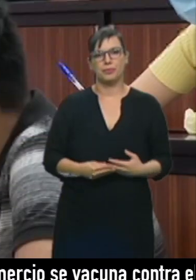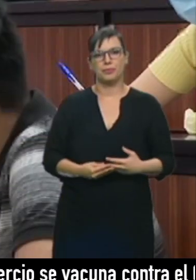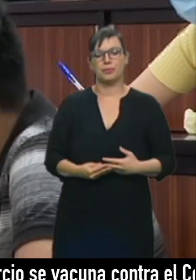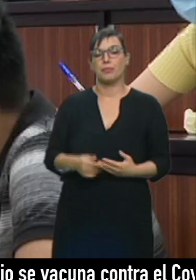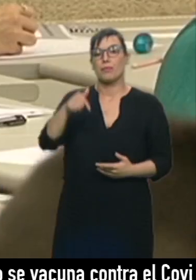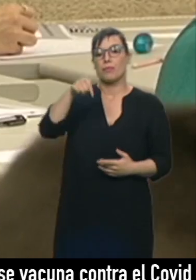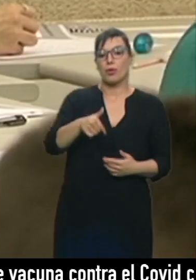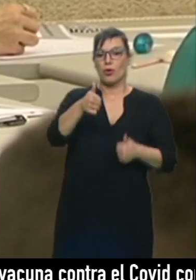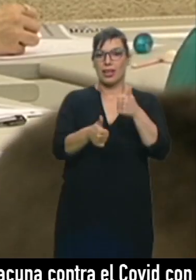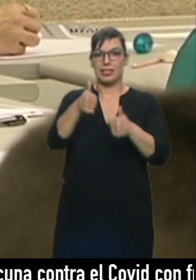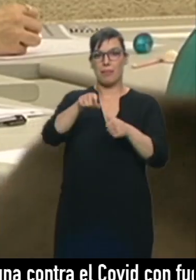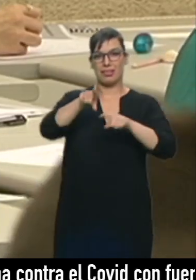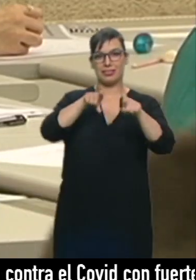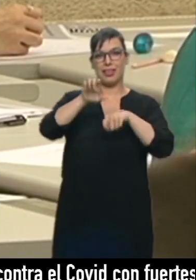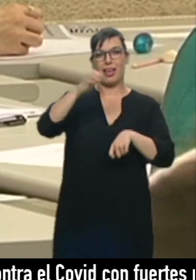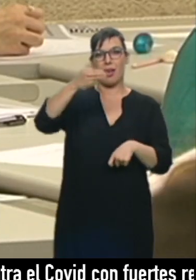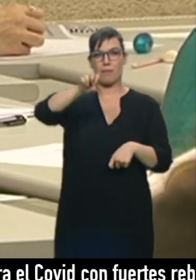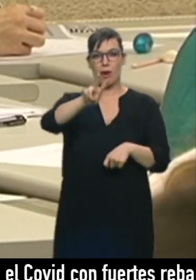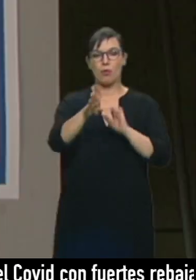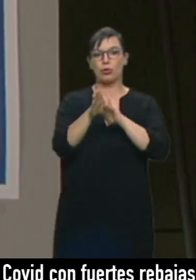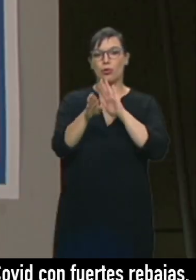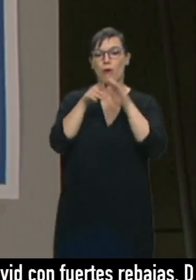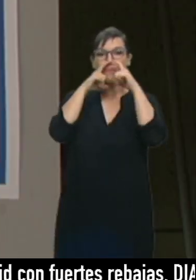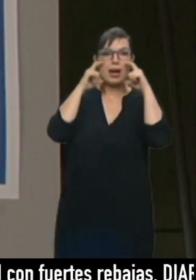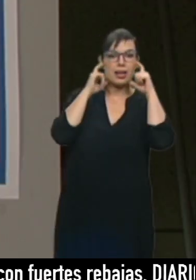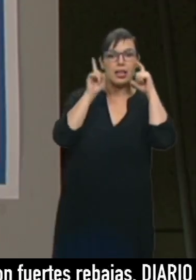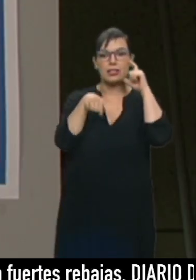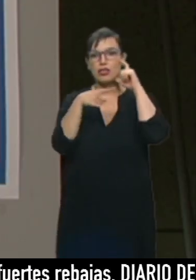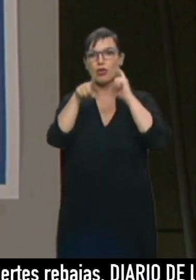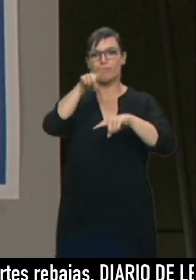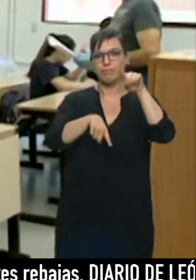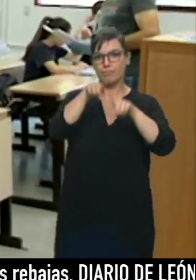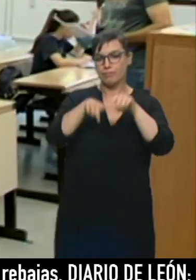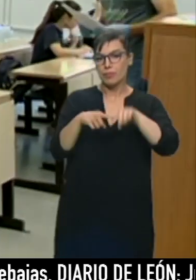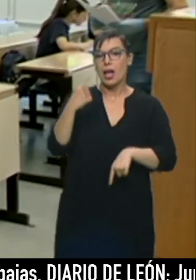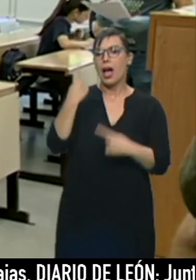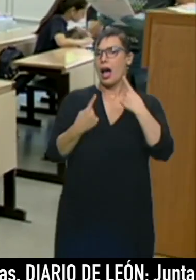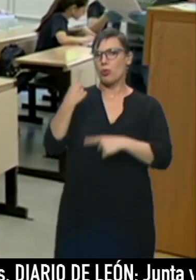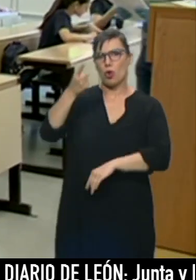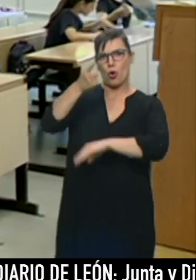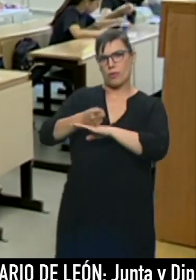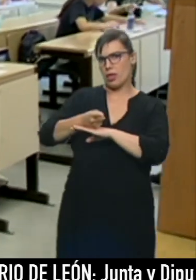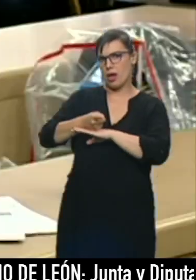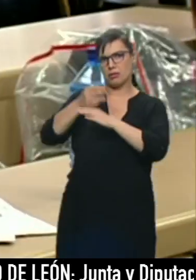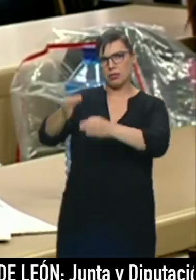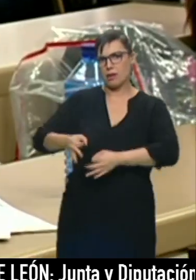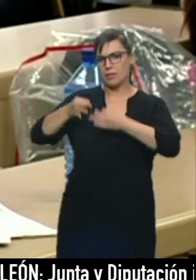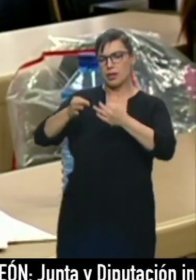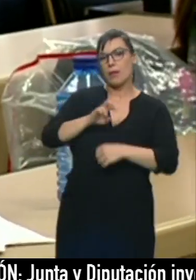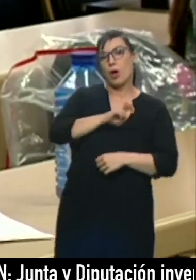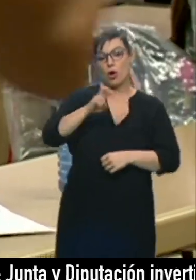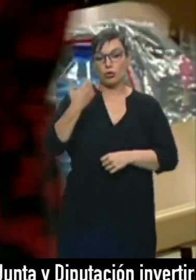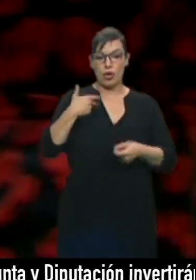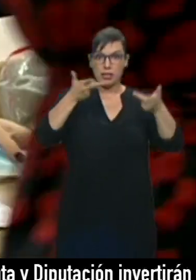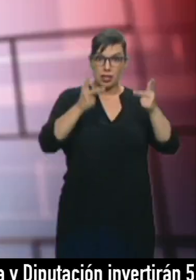Continúan hoy los exámenes de la EBAU, con o sin mascarilla, depende de los sitios. En algunos se obliga a llevarla siempre, en otros permiten quitarla.